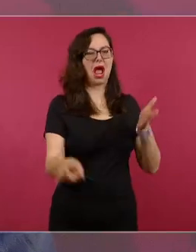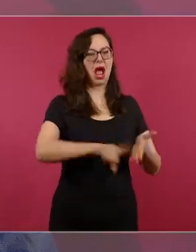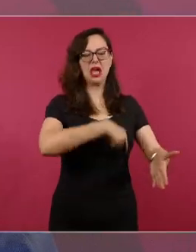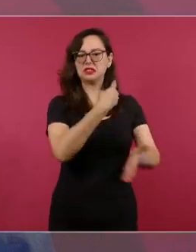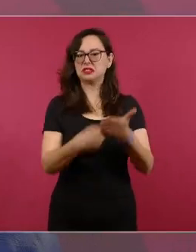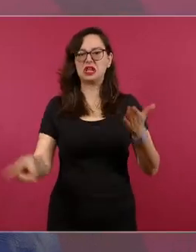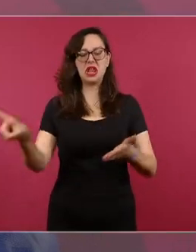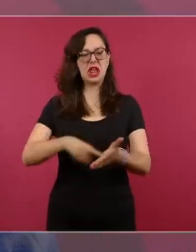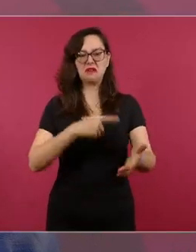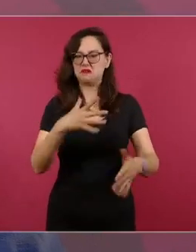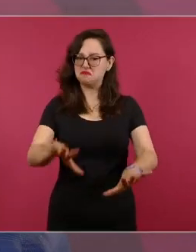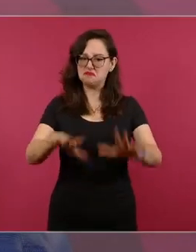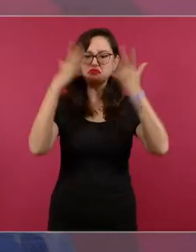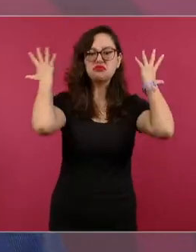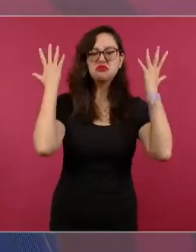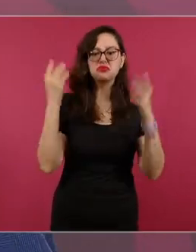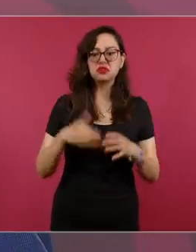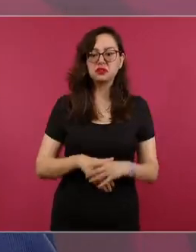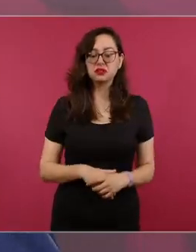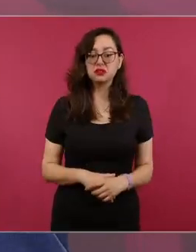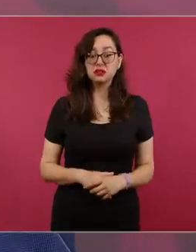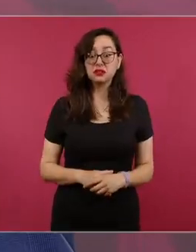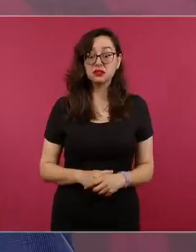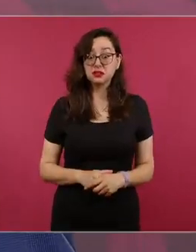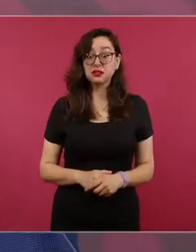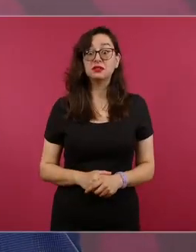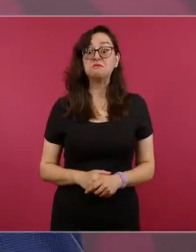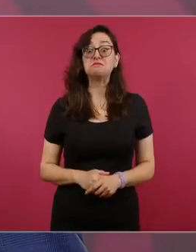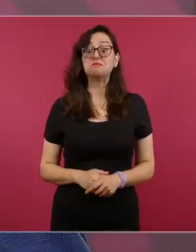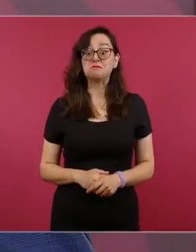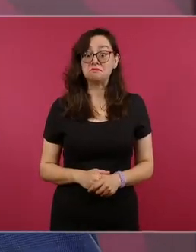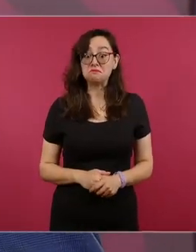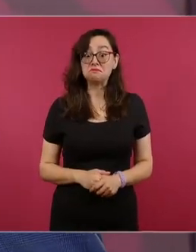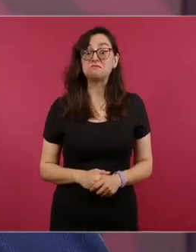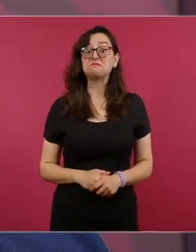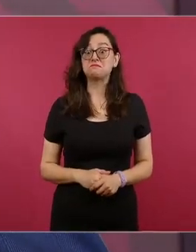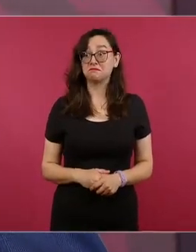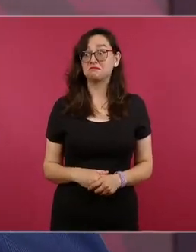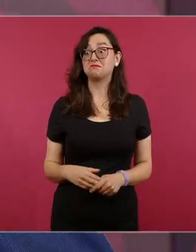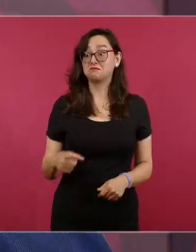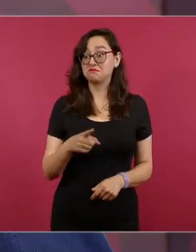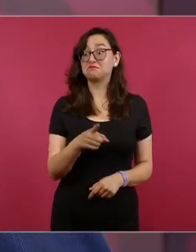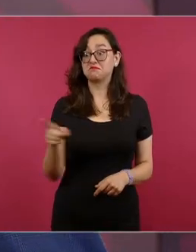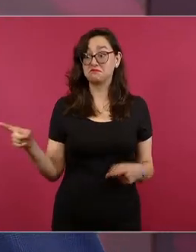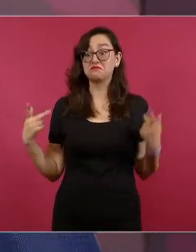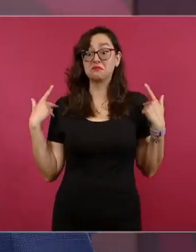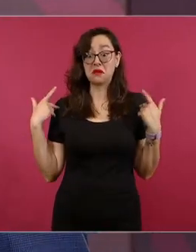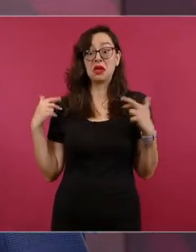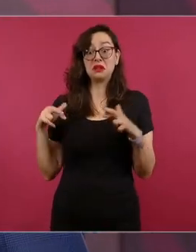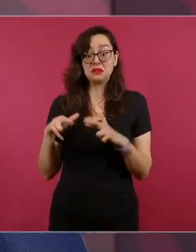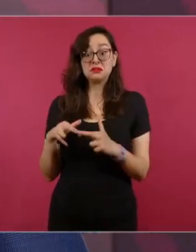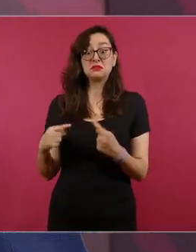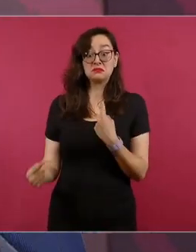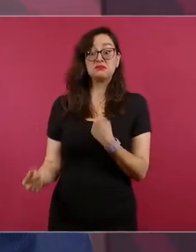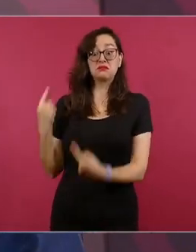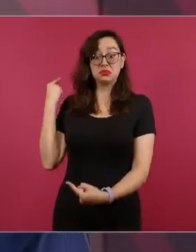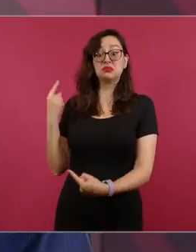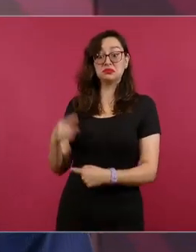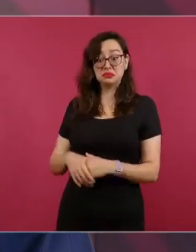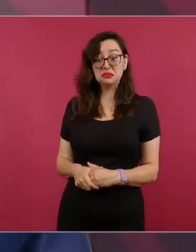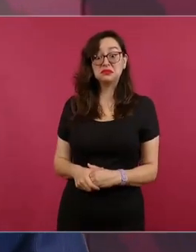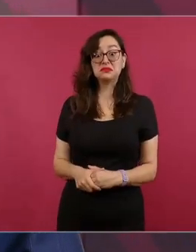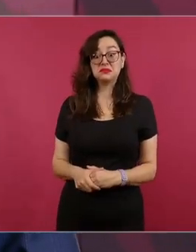Entonces, eso es lo que me reclaman. Entonces,